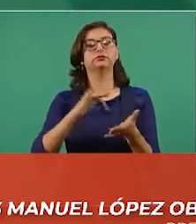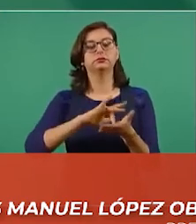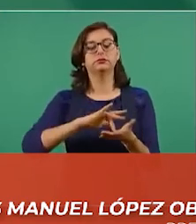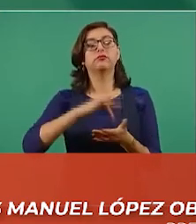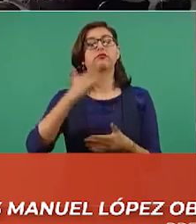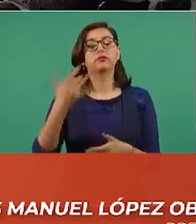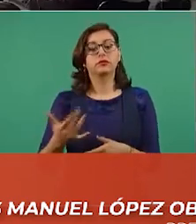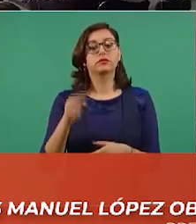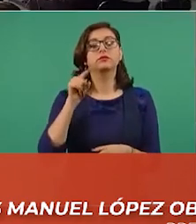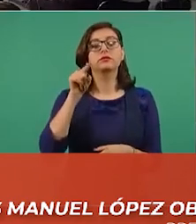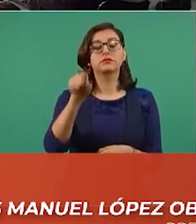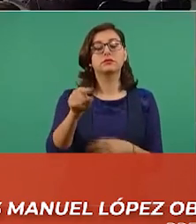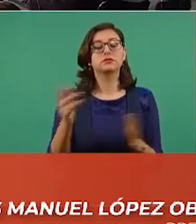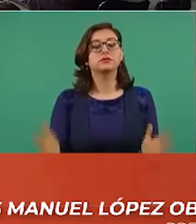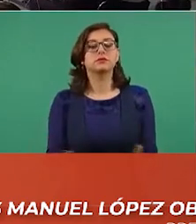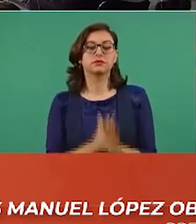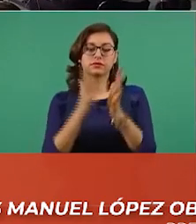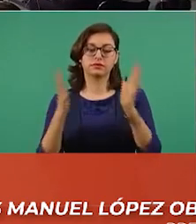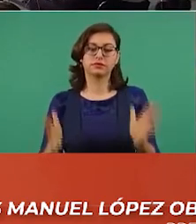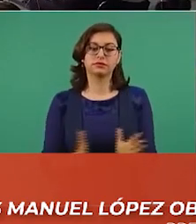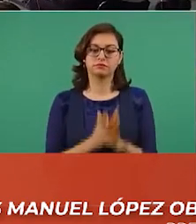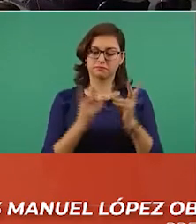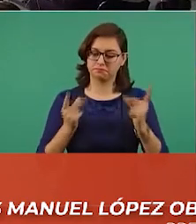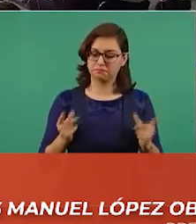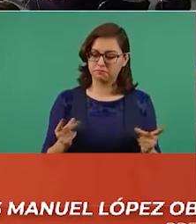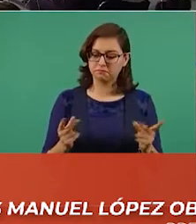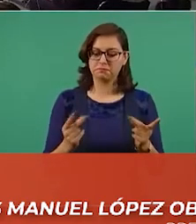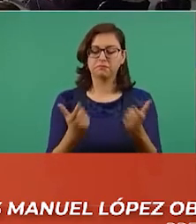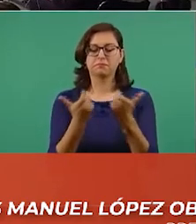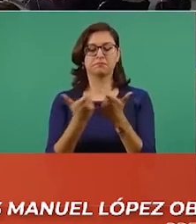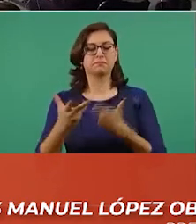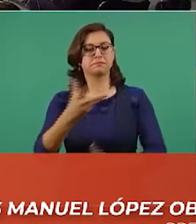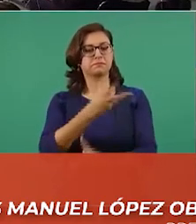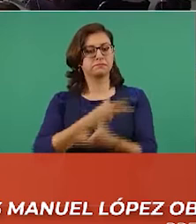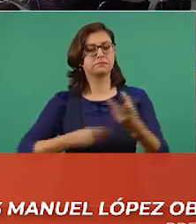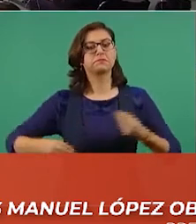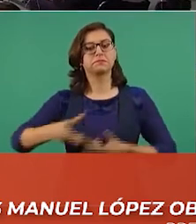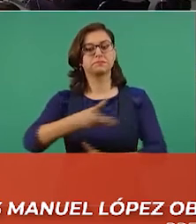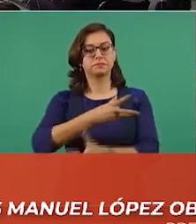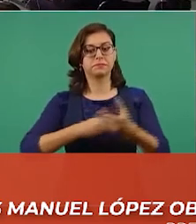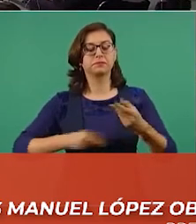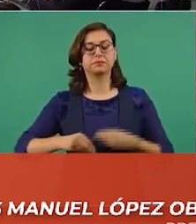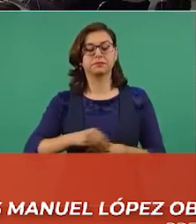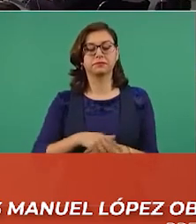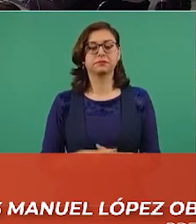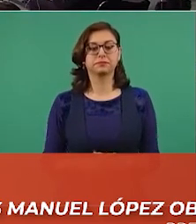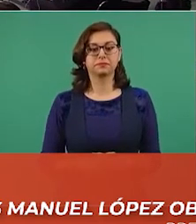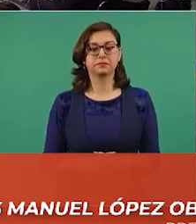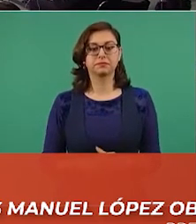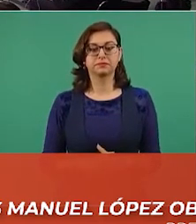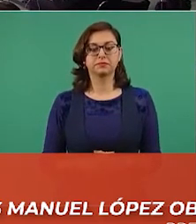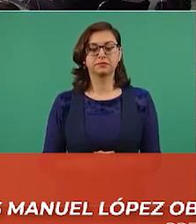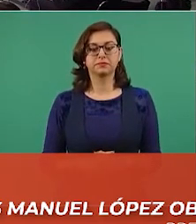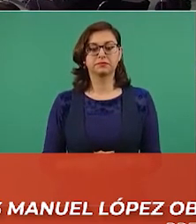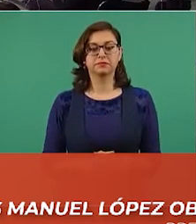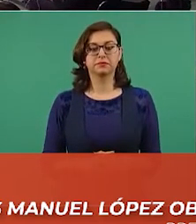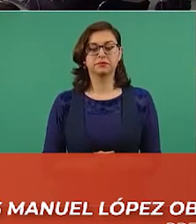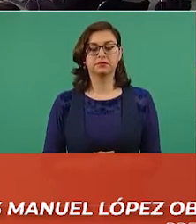por ser parte de la reactivación económica de Guadalajara.